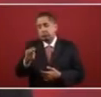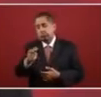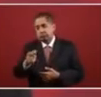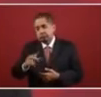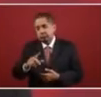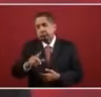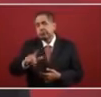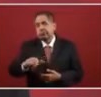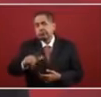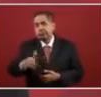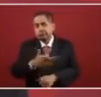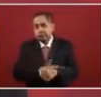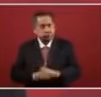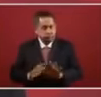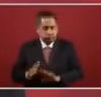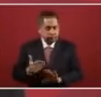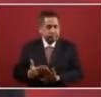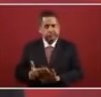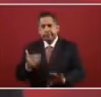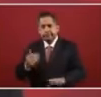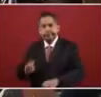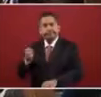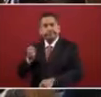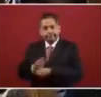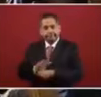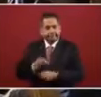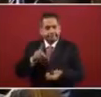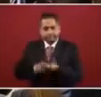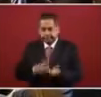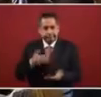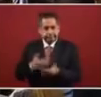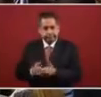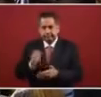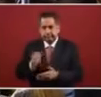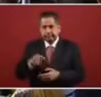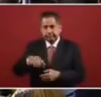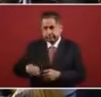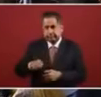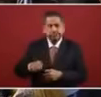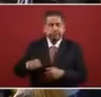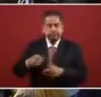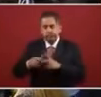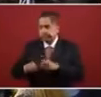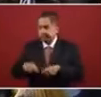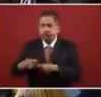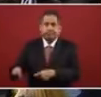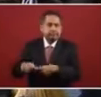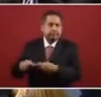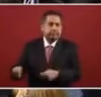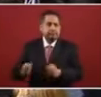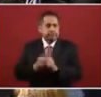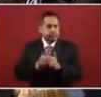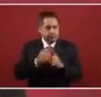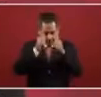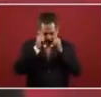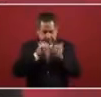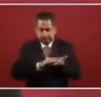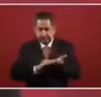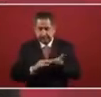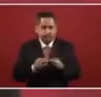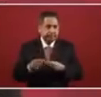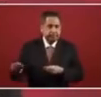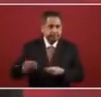materiales educativos y los libros de braille, que en varios años llegaron muy tarde. Hemos